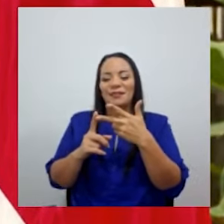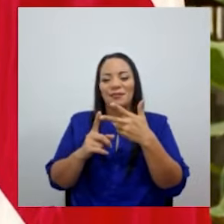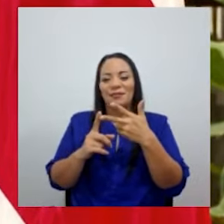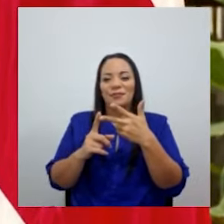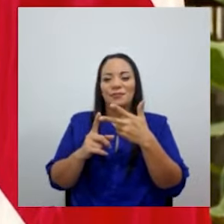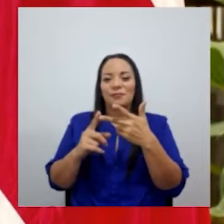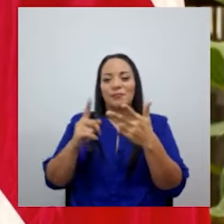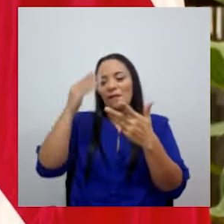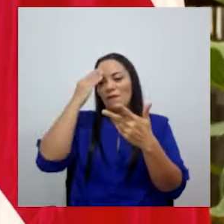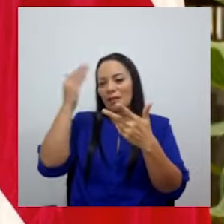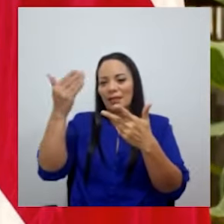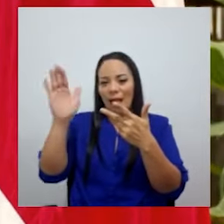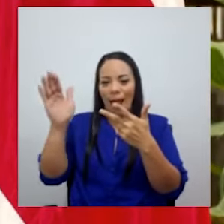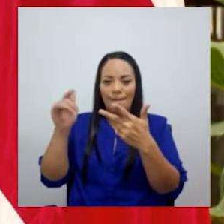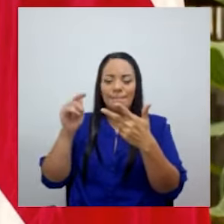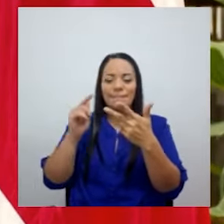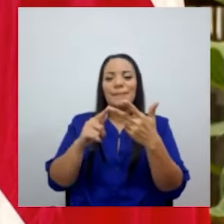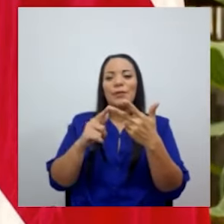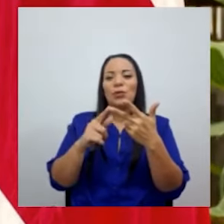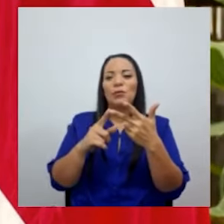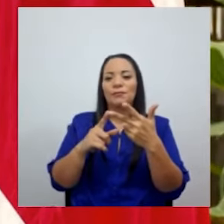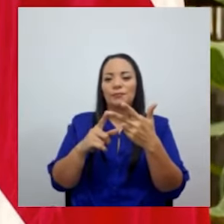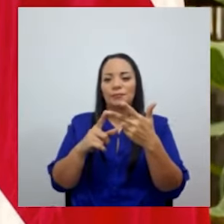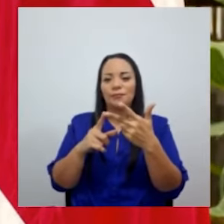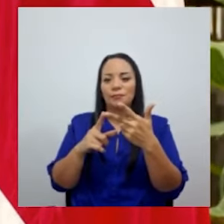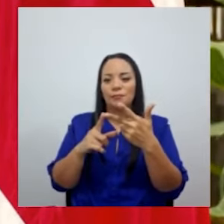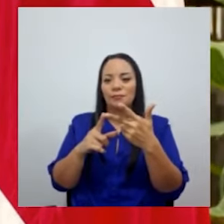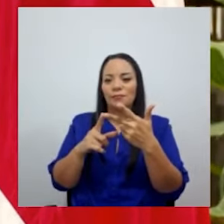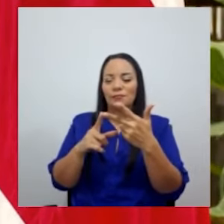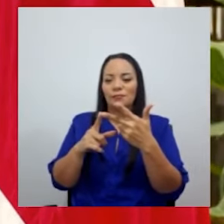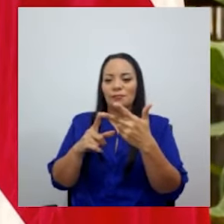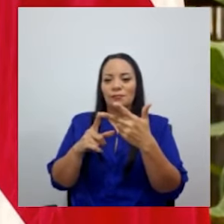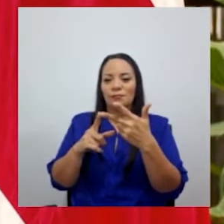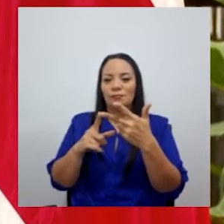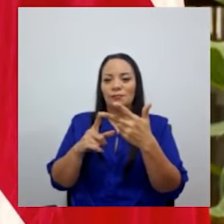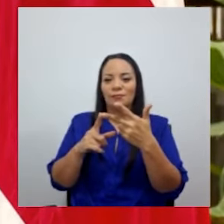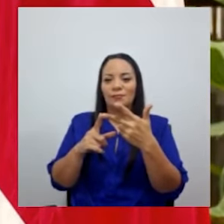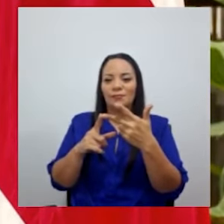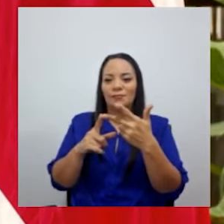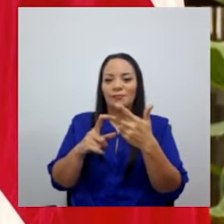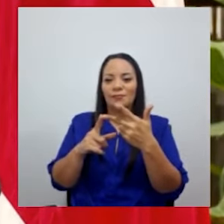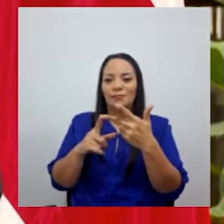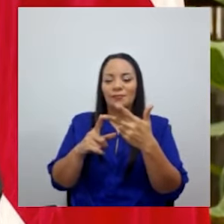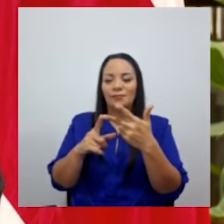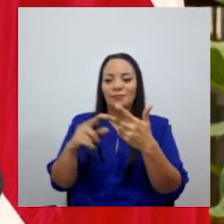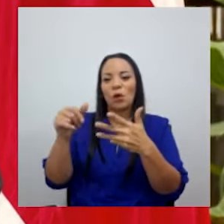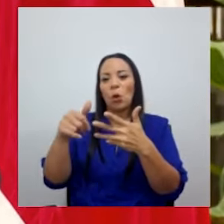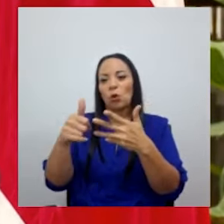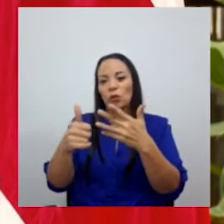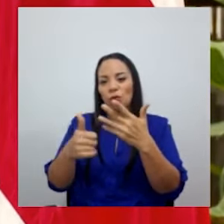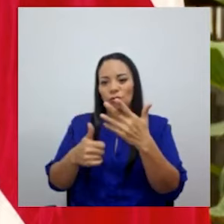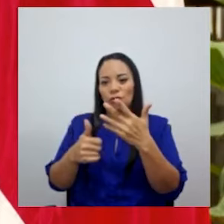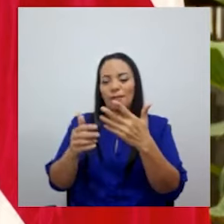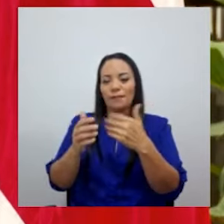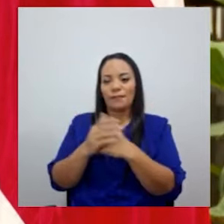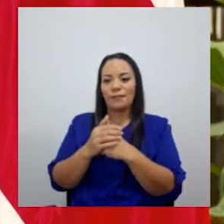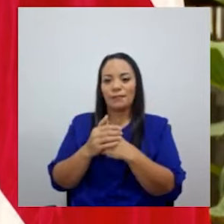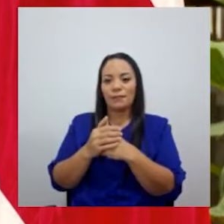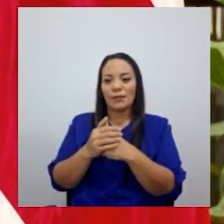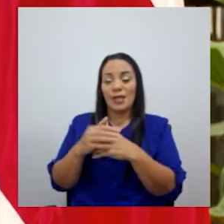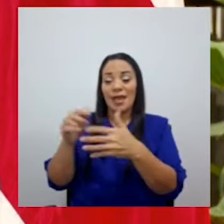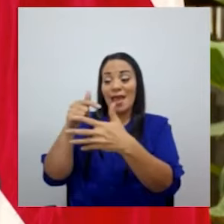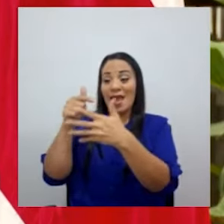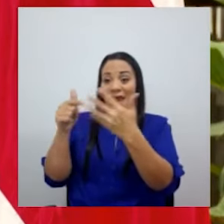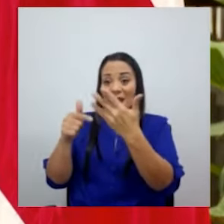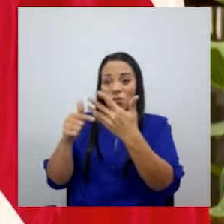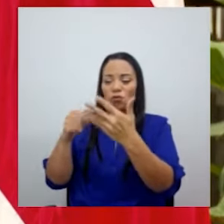El Frente Amplio, también por dicha me acordé, y otros. Los jaguares que ellos